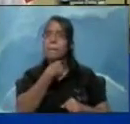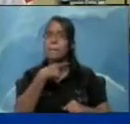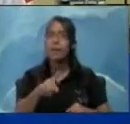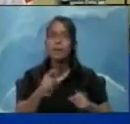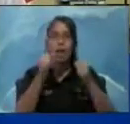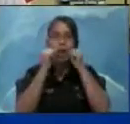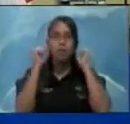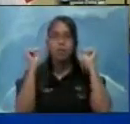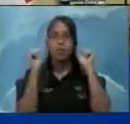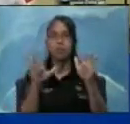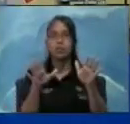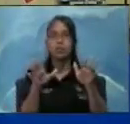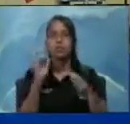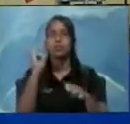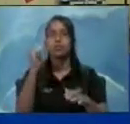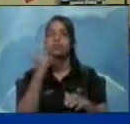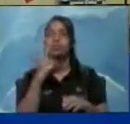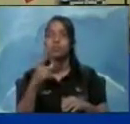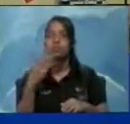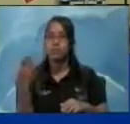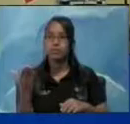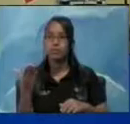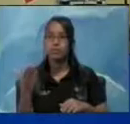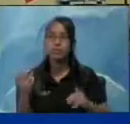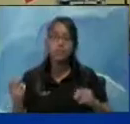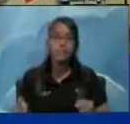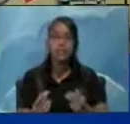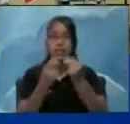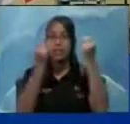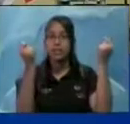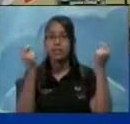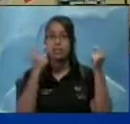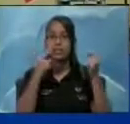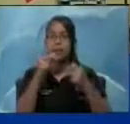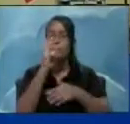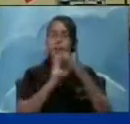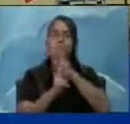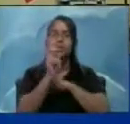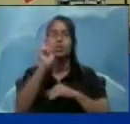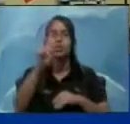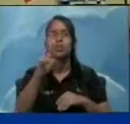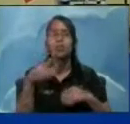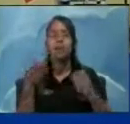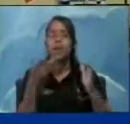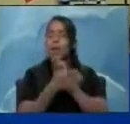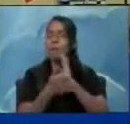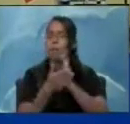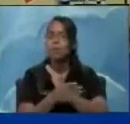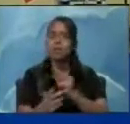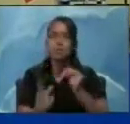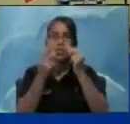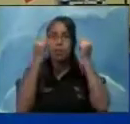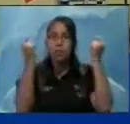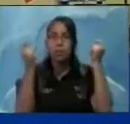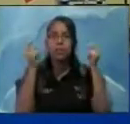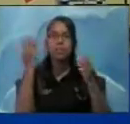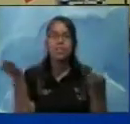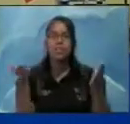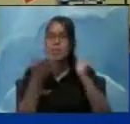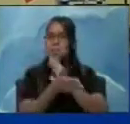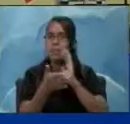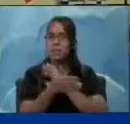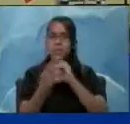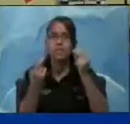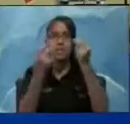bendición y dice que de versículo 2 Qué pasó De repente Qué pasó De